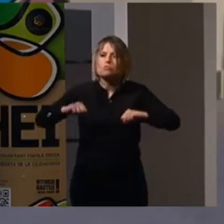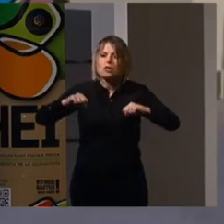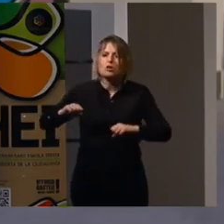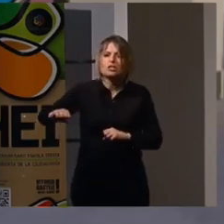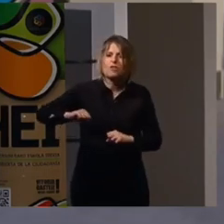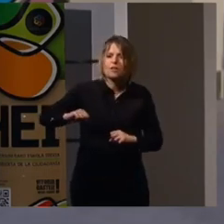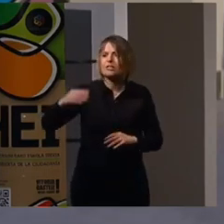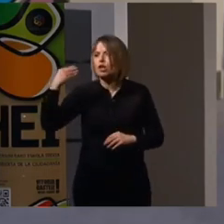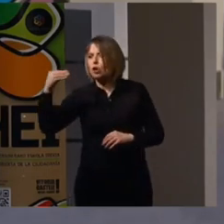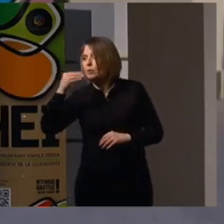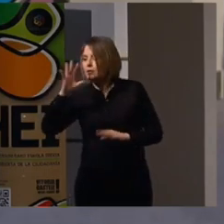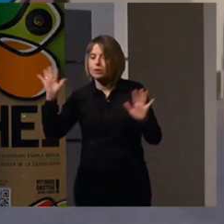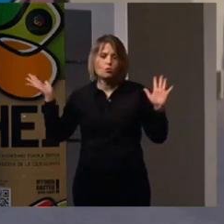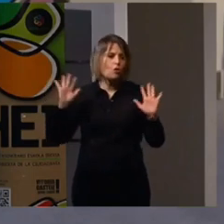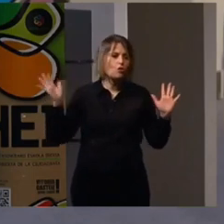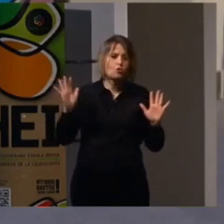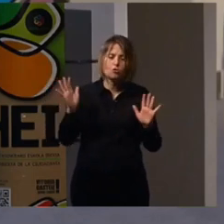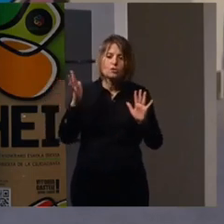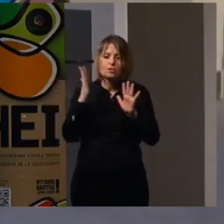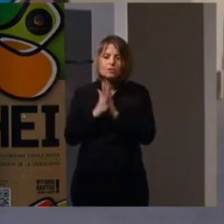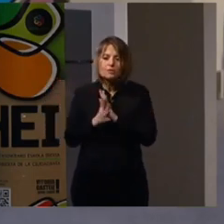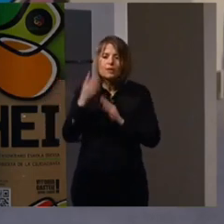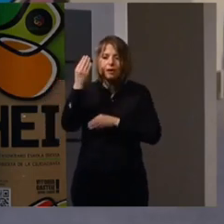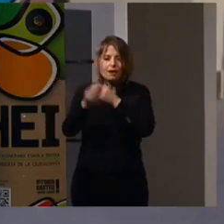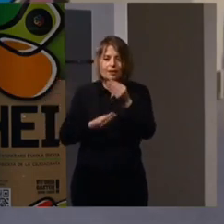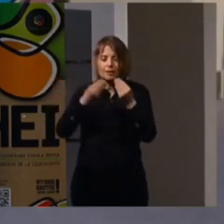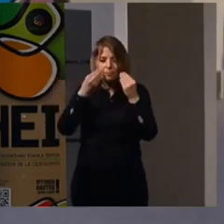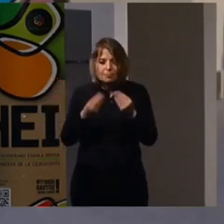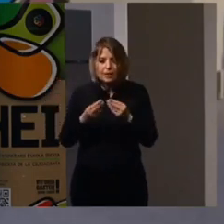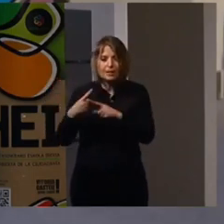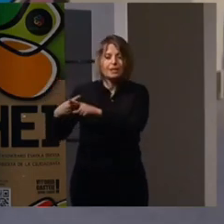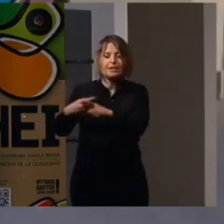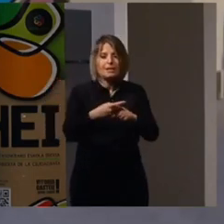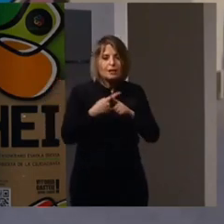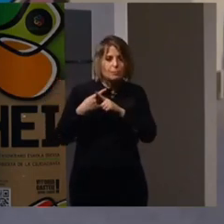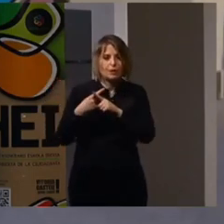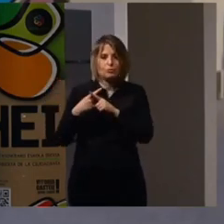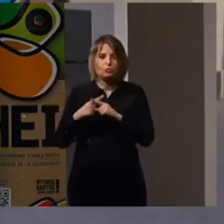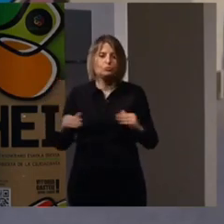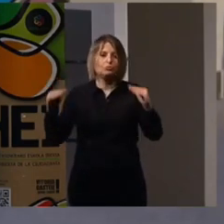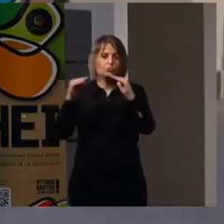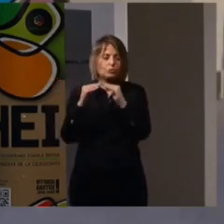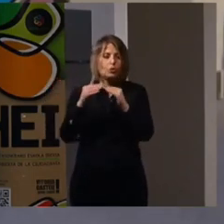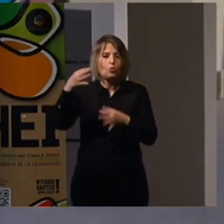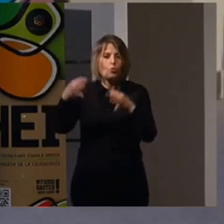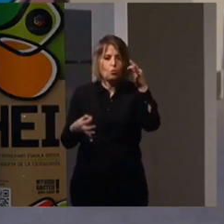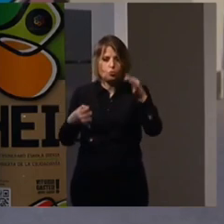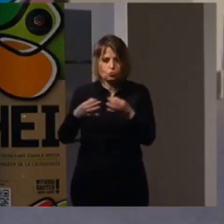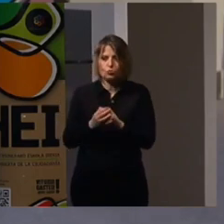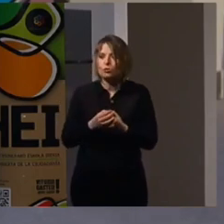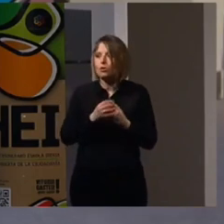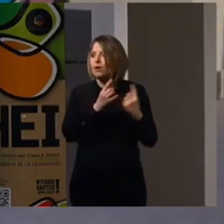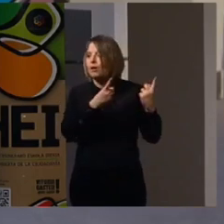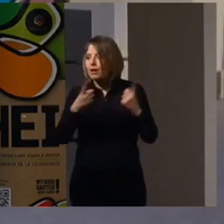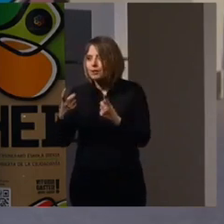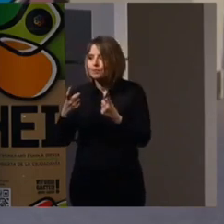se fastidien y los jóvenes bien, ni muchísimo menos, ¿no? Es una cosa de vamos a hacer un reparto mucho menos desigual, ¿no? Y una cosa mucho más justa, pero que es